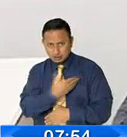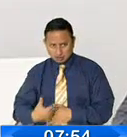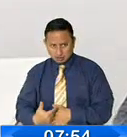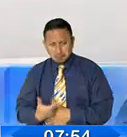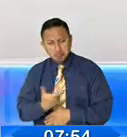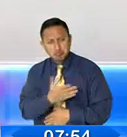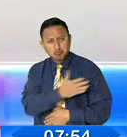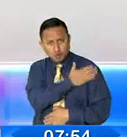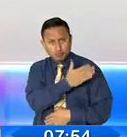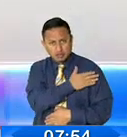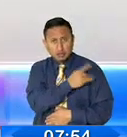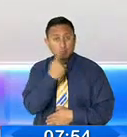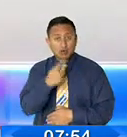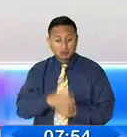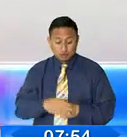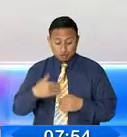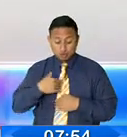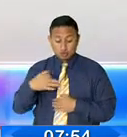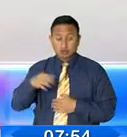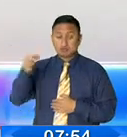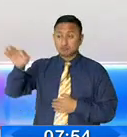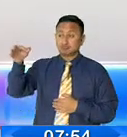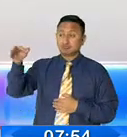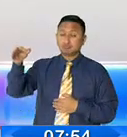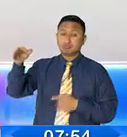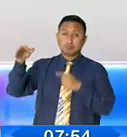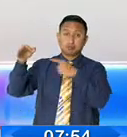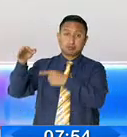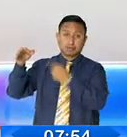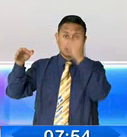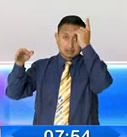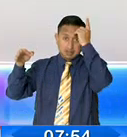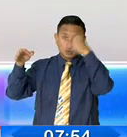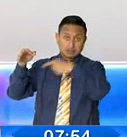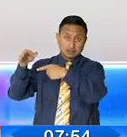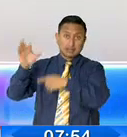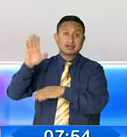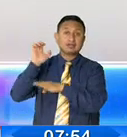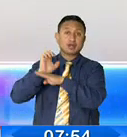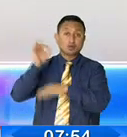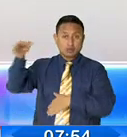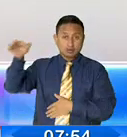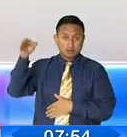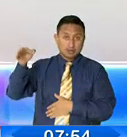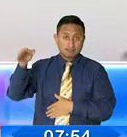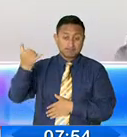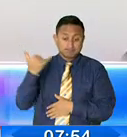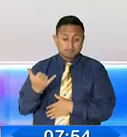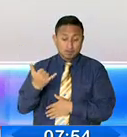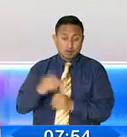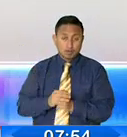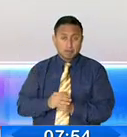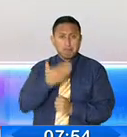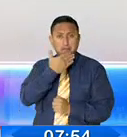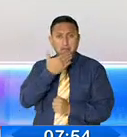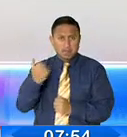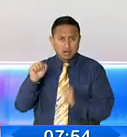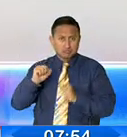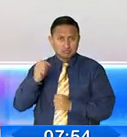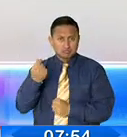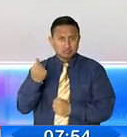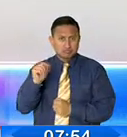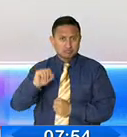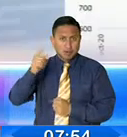el papel que tienen en sus manos actualmente, la deuda ecuatoriana, hoy en día van a estar en mejores condiciones de poderlo